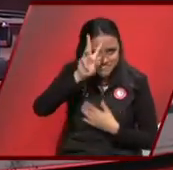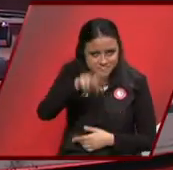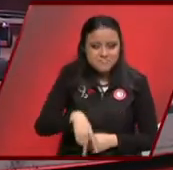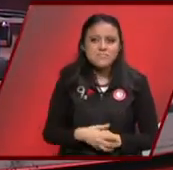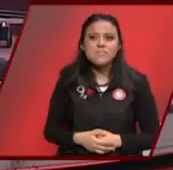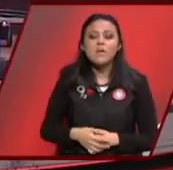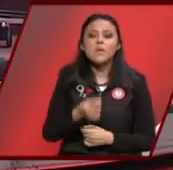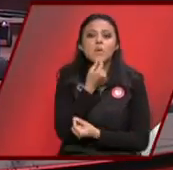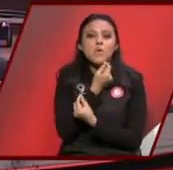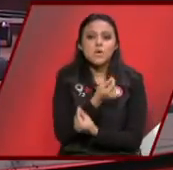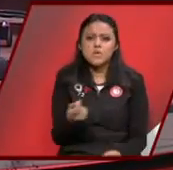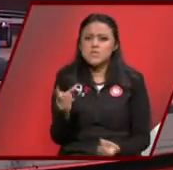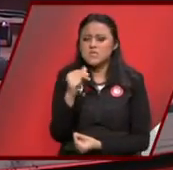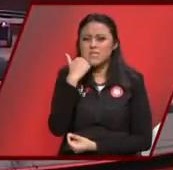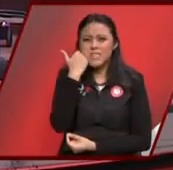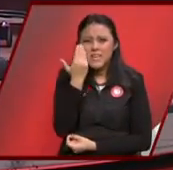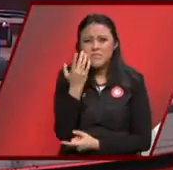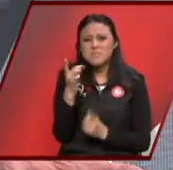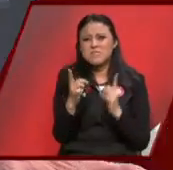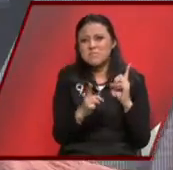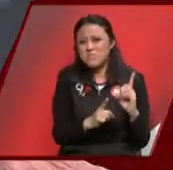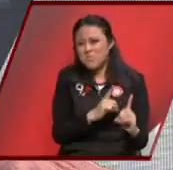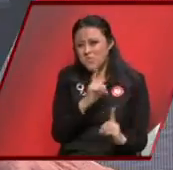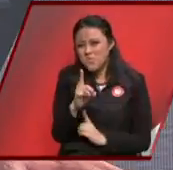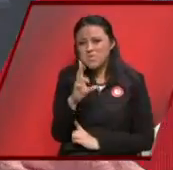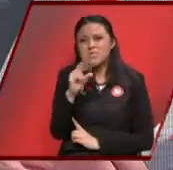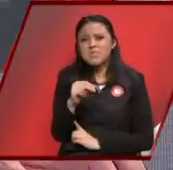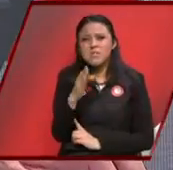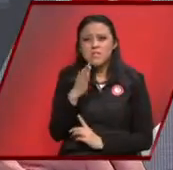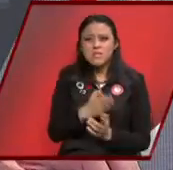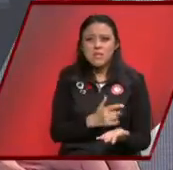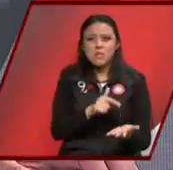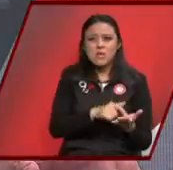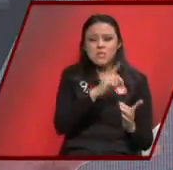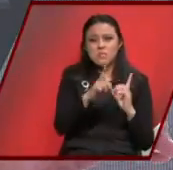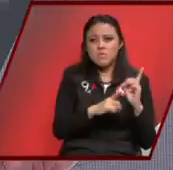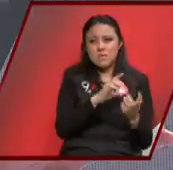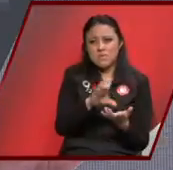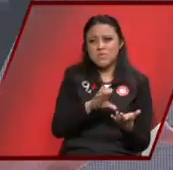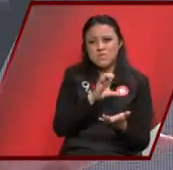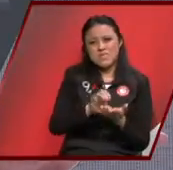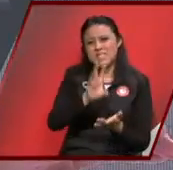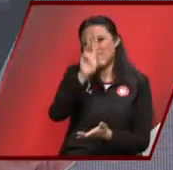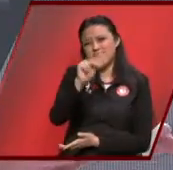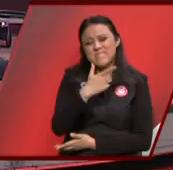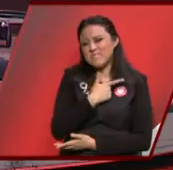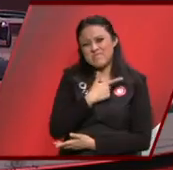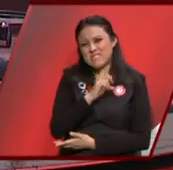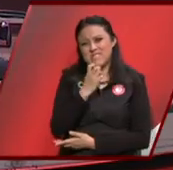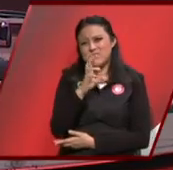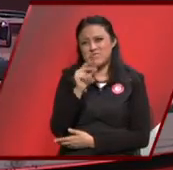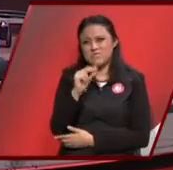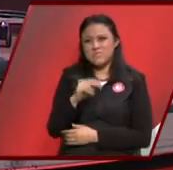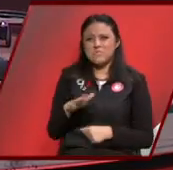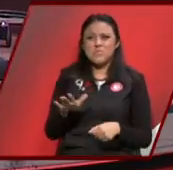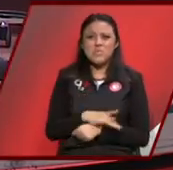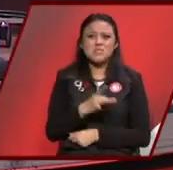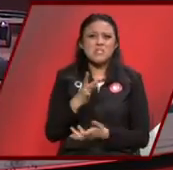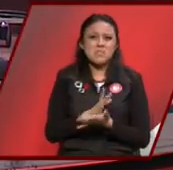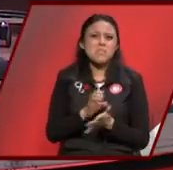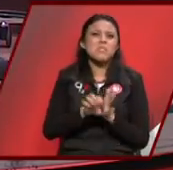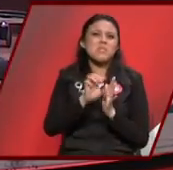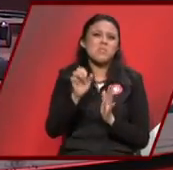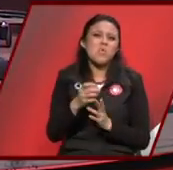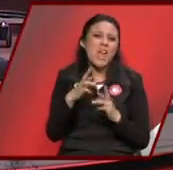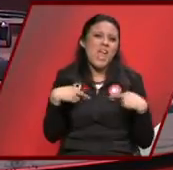niños, no queremos planes deportivos, ya le armamos un deportivo para que los niños de la colonia... Eso es nada más paletitas de